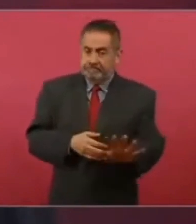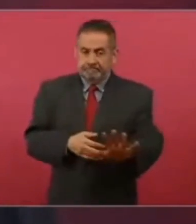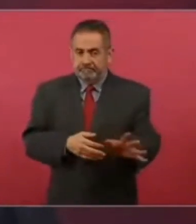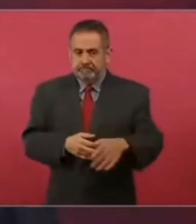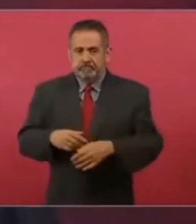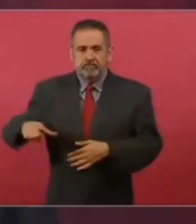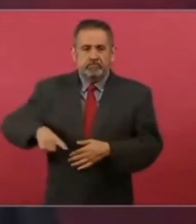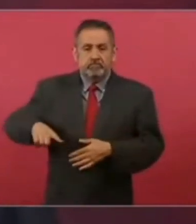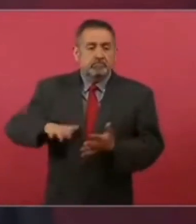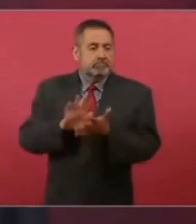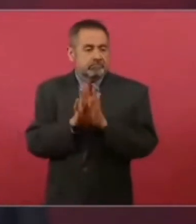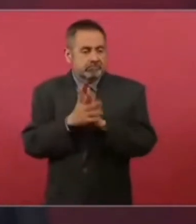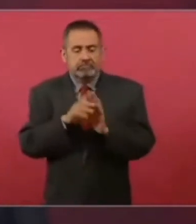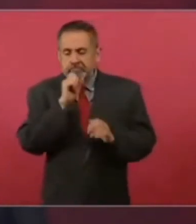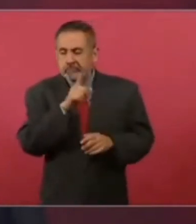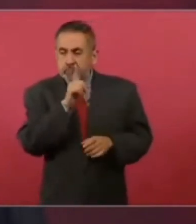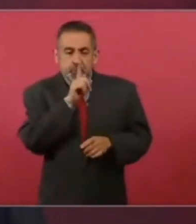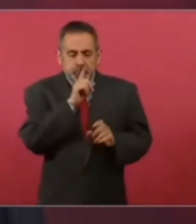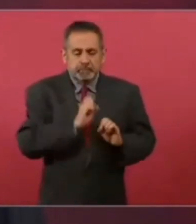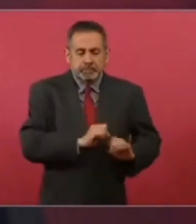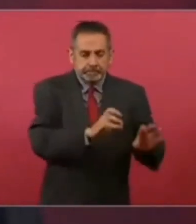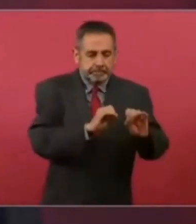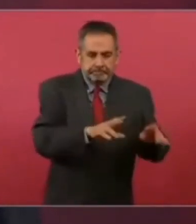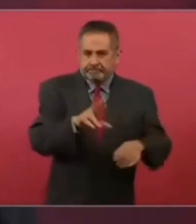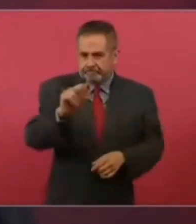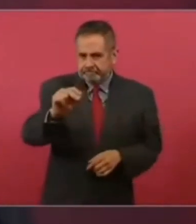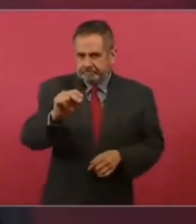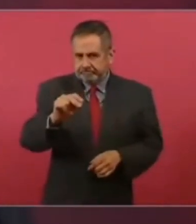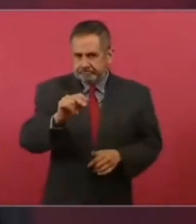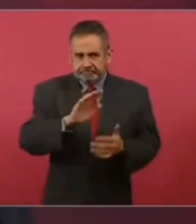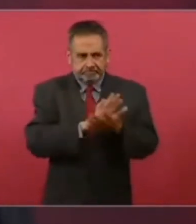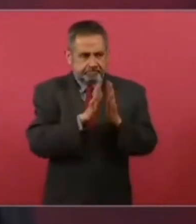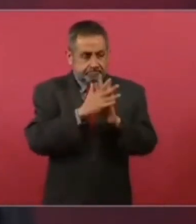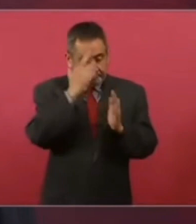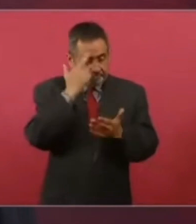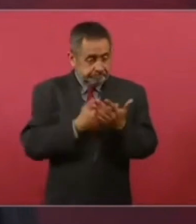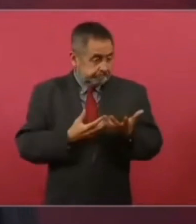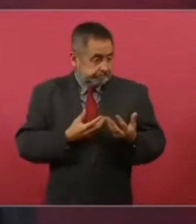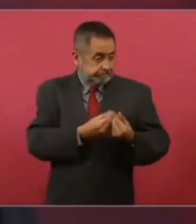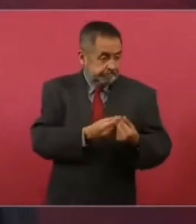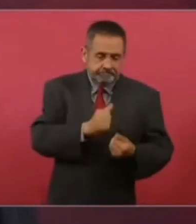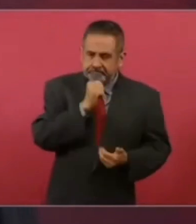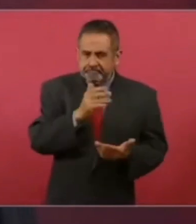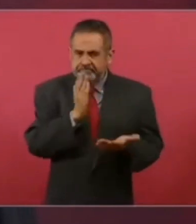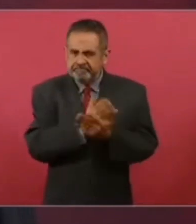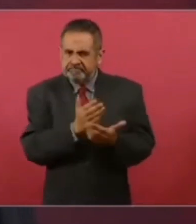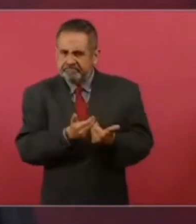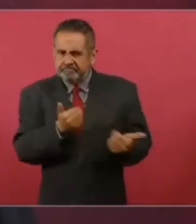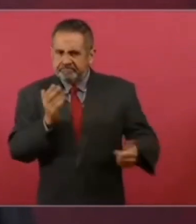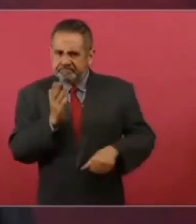El gobierno no es cómplice de la delincuencia.